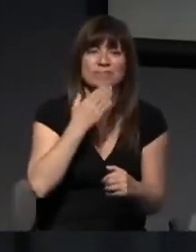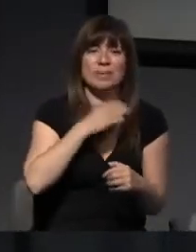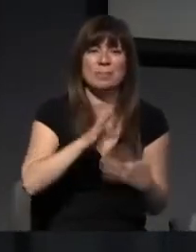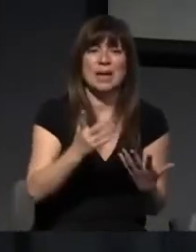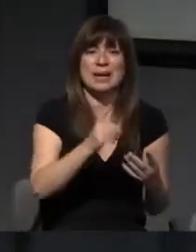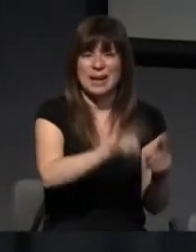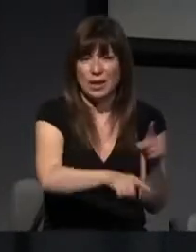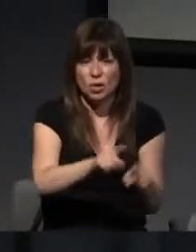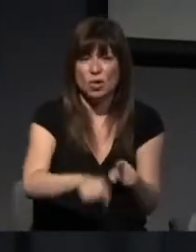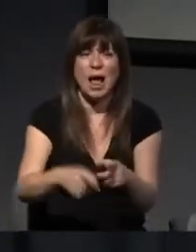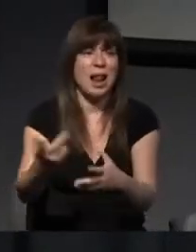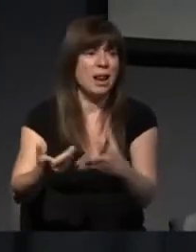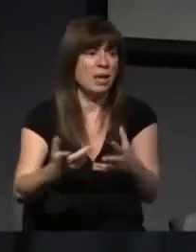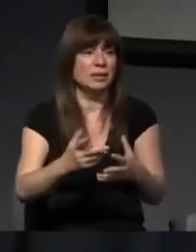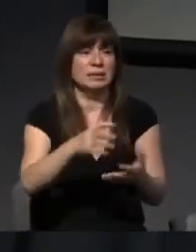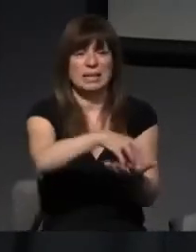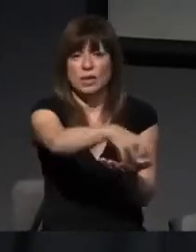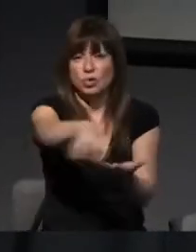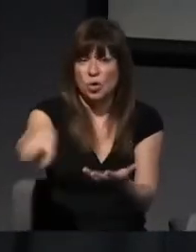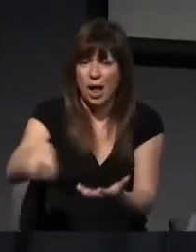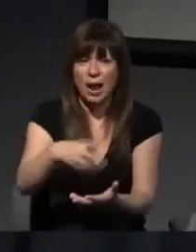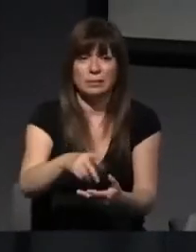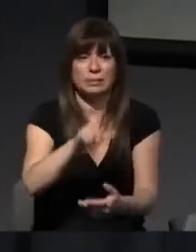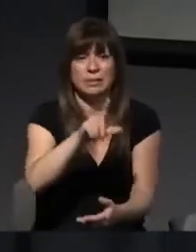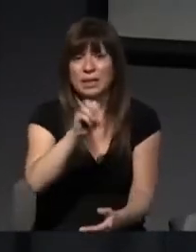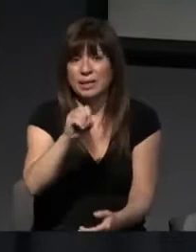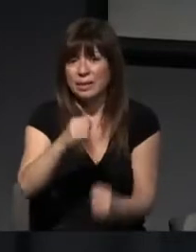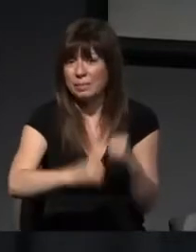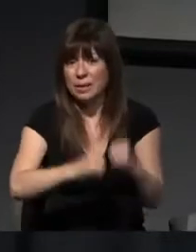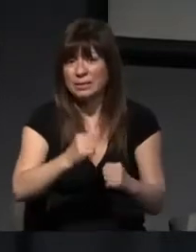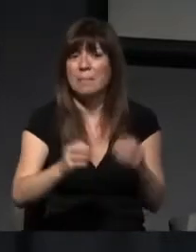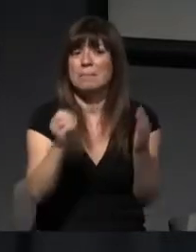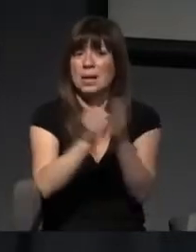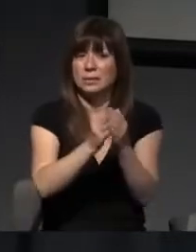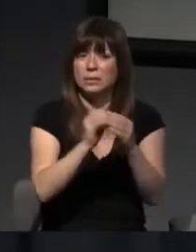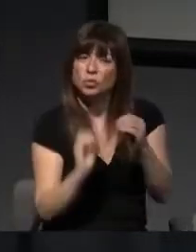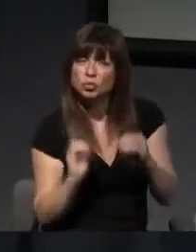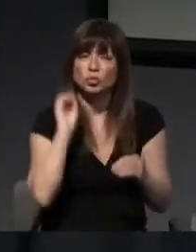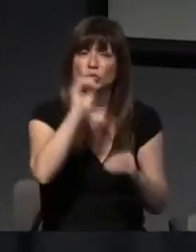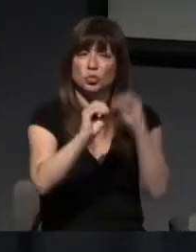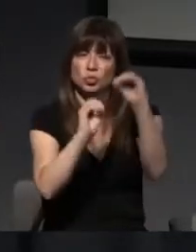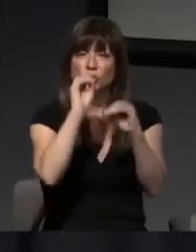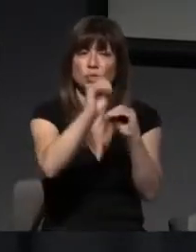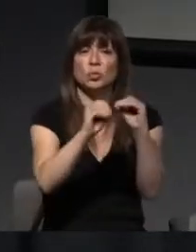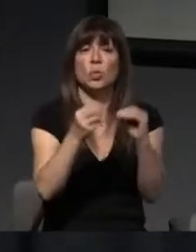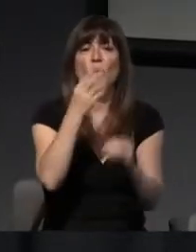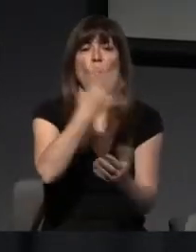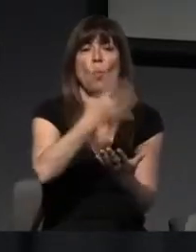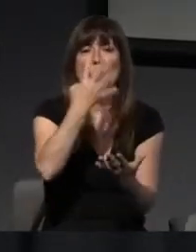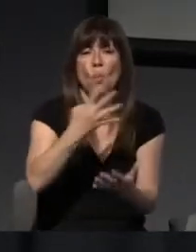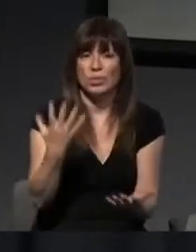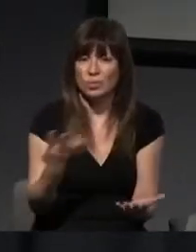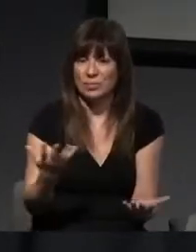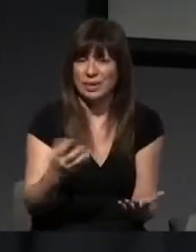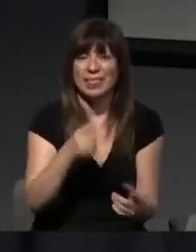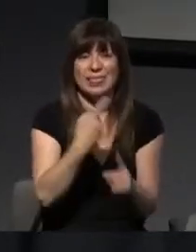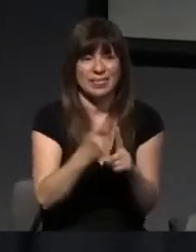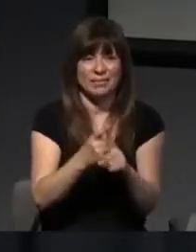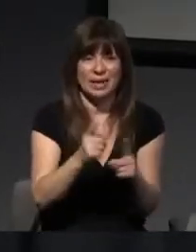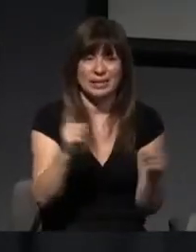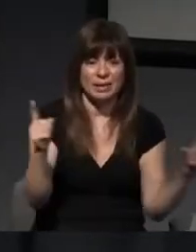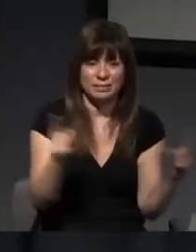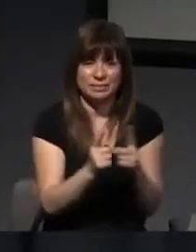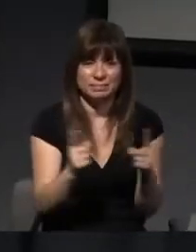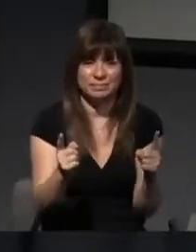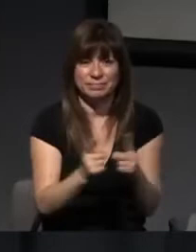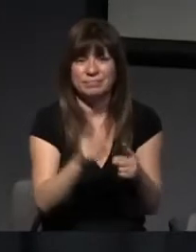de nuestros gremios regionales, de nuestros gremios sectoriales, que son más de 70, y sumamos más de 4.000 empresas de distinto tipo, tamaño, de distintos sectores, insisto,